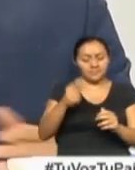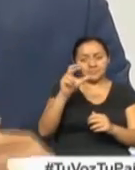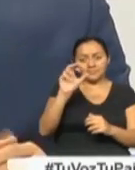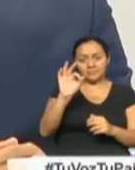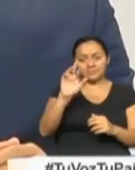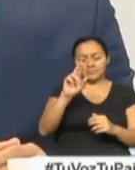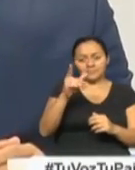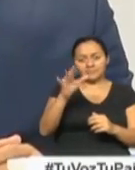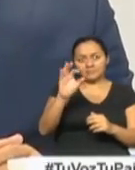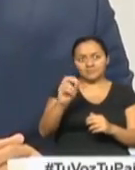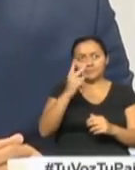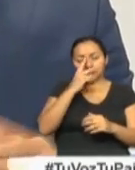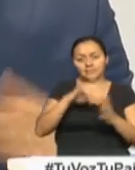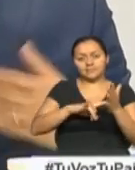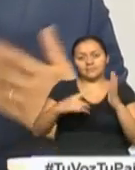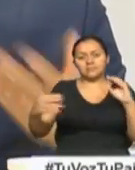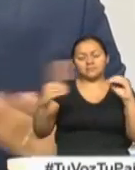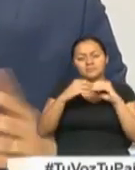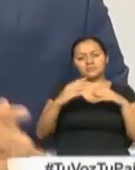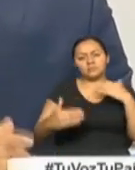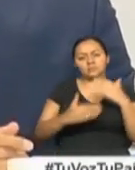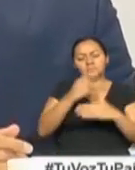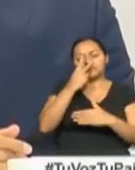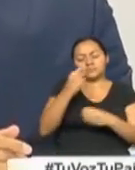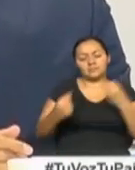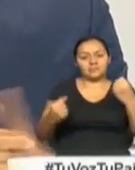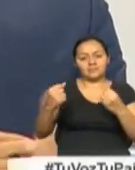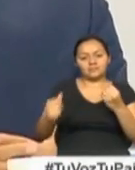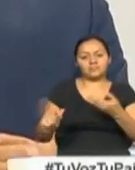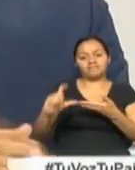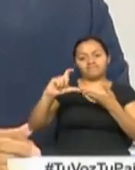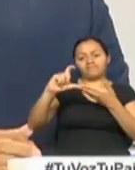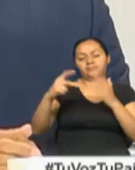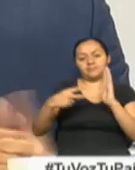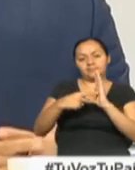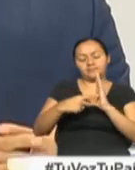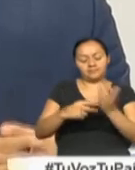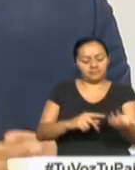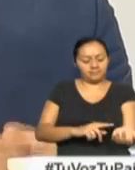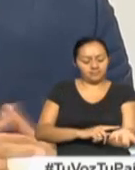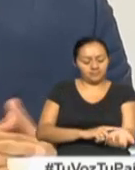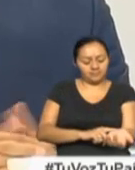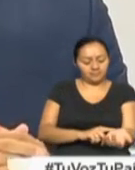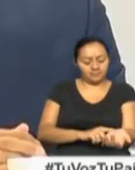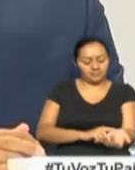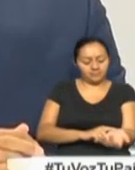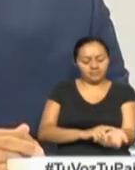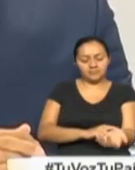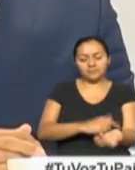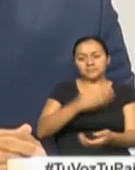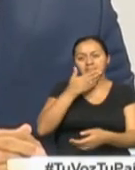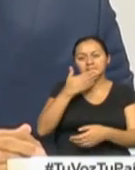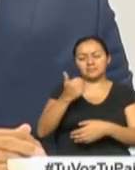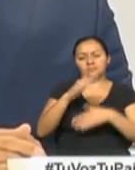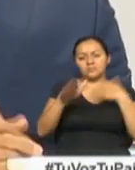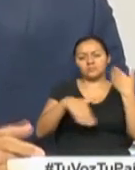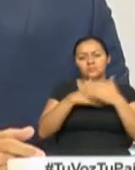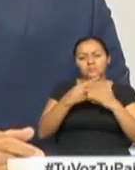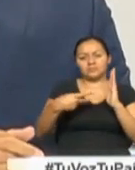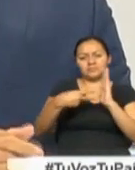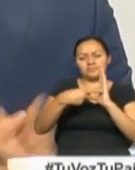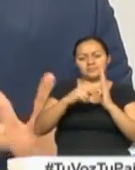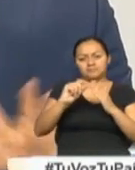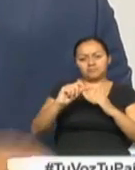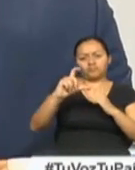una tecnología que se está desarrollando, se puede aumentar mucho más la autonomía con mejores baterías. Todo